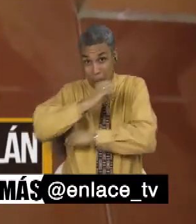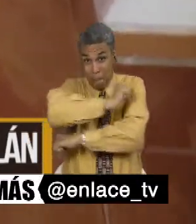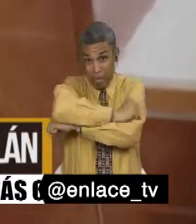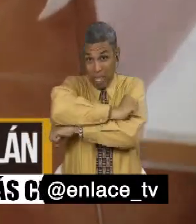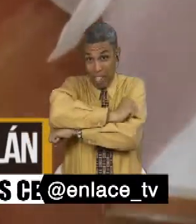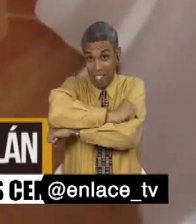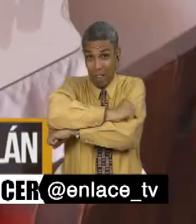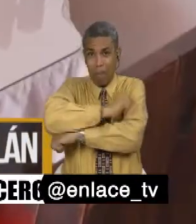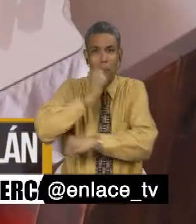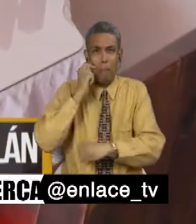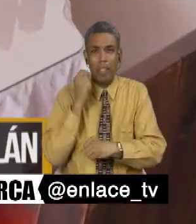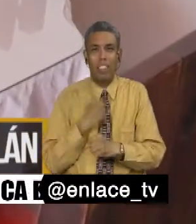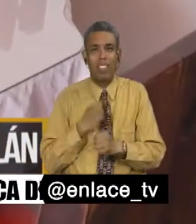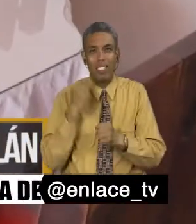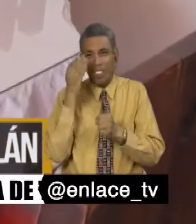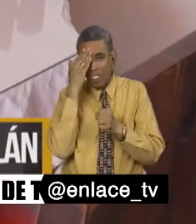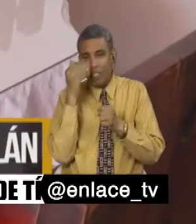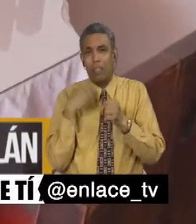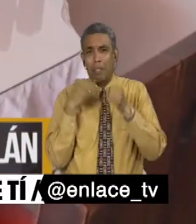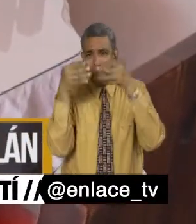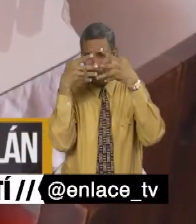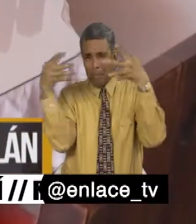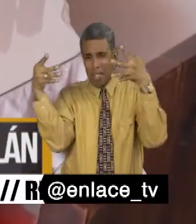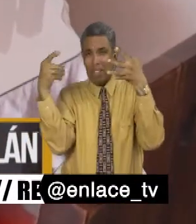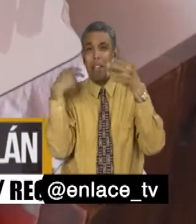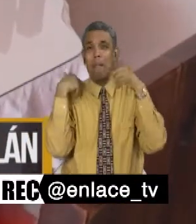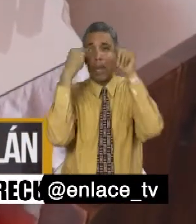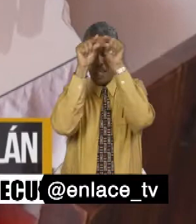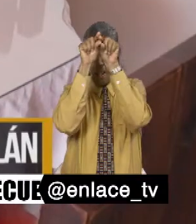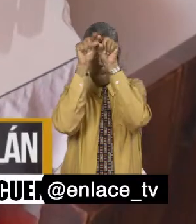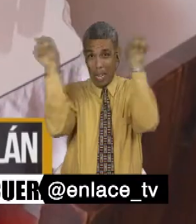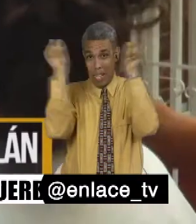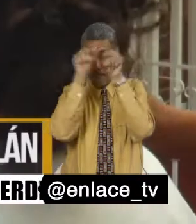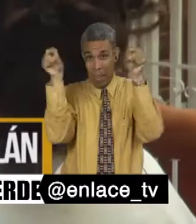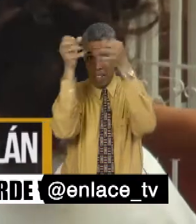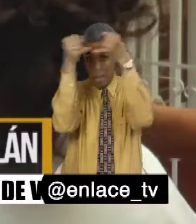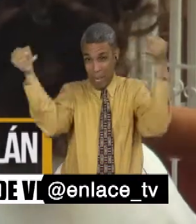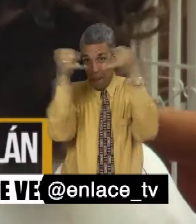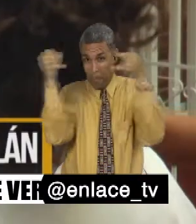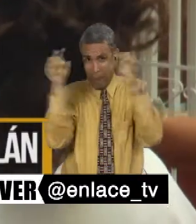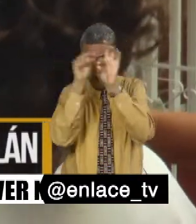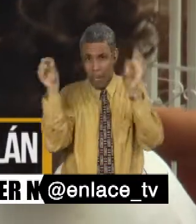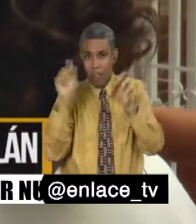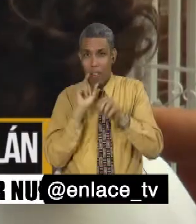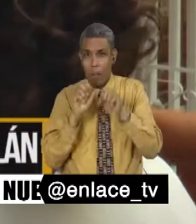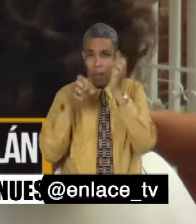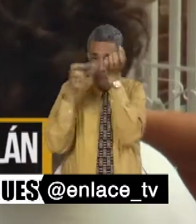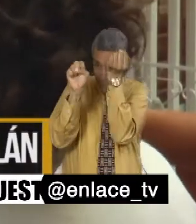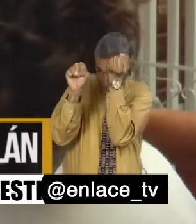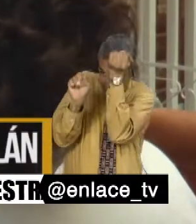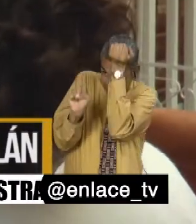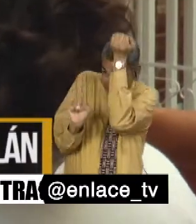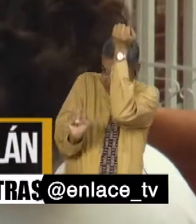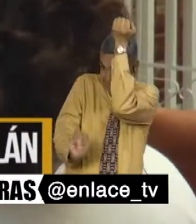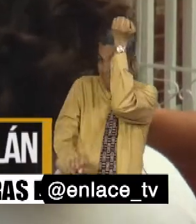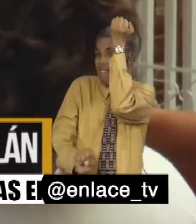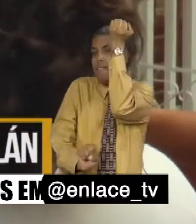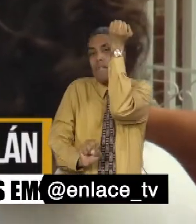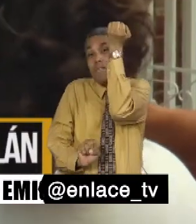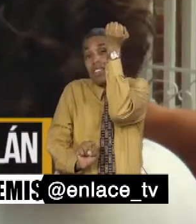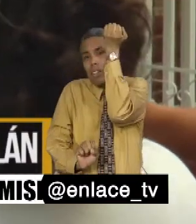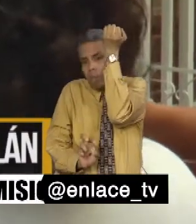ingresaron, llevándose el computador portátil que se encontraba en la mesa de comedor. Recién que nos levantamos como a las 5 o 6 de la mañana, nos dimos cuenta